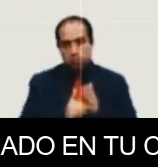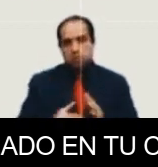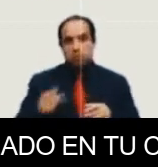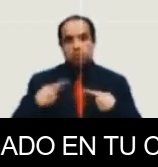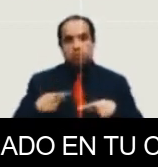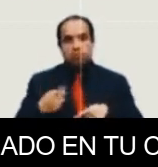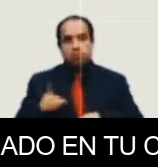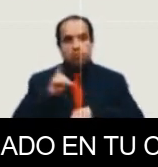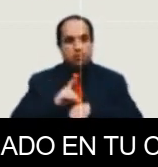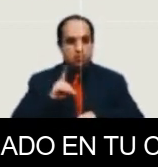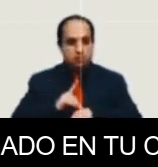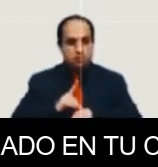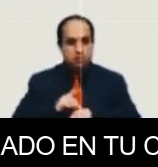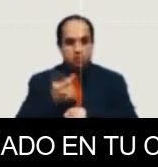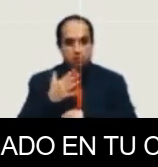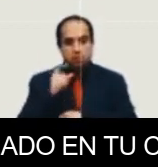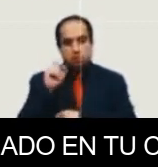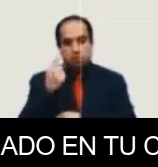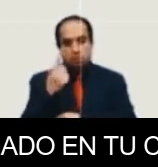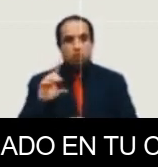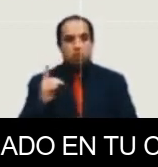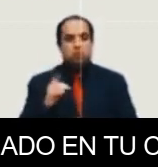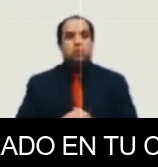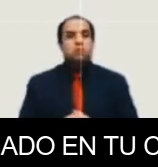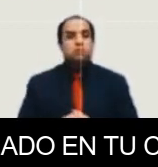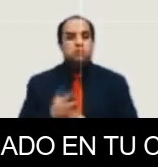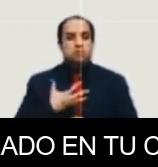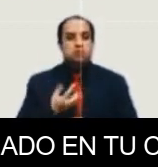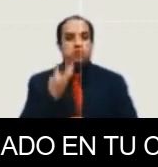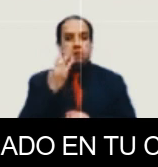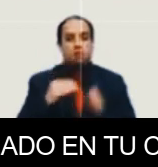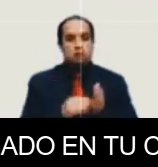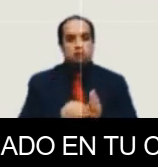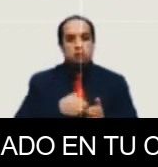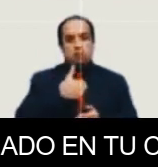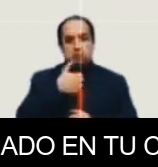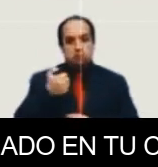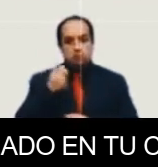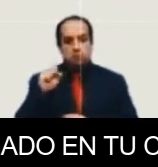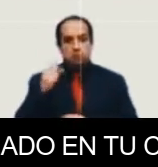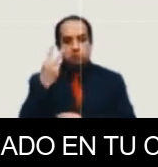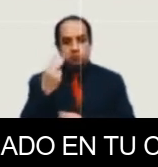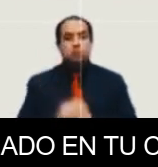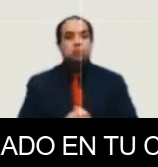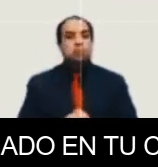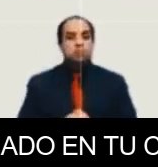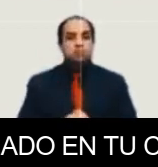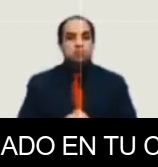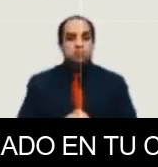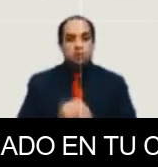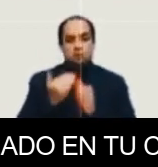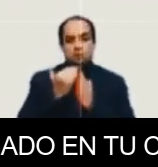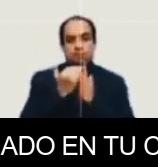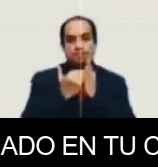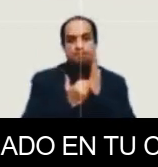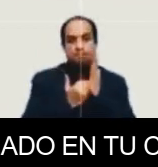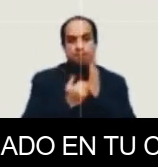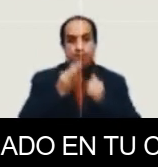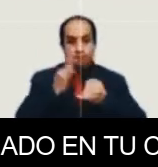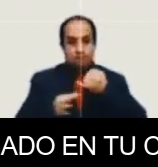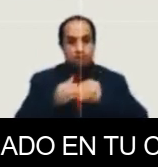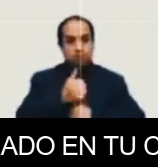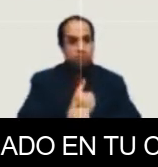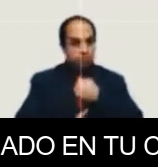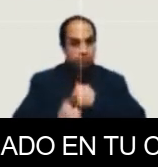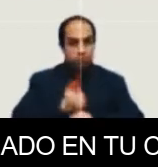21 de diciembre, ahora estamos hablando de 3.262 y una tendencia a la baja constante desde finales del año pasado.